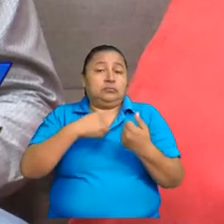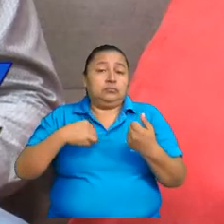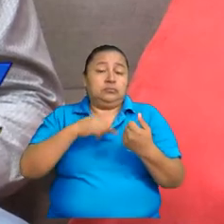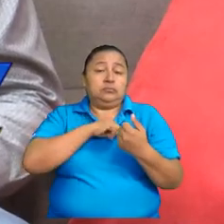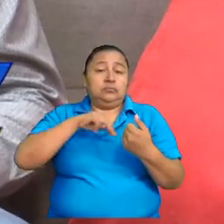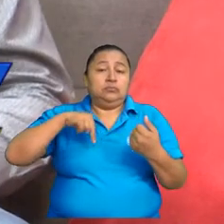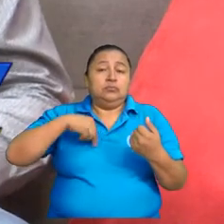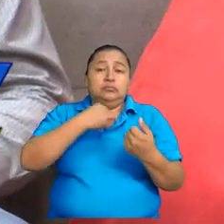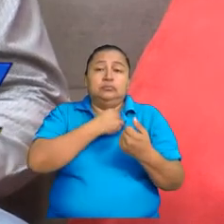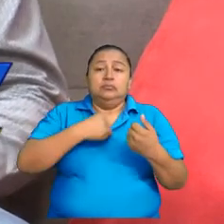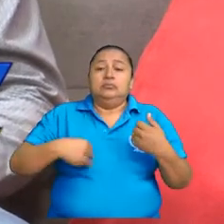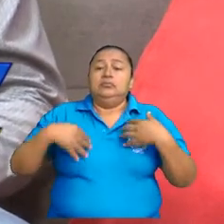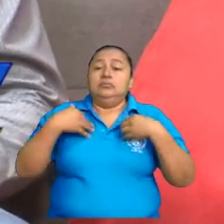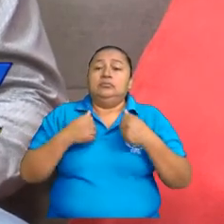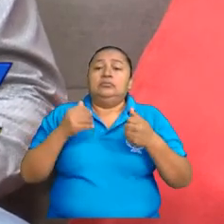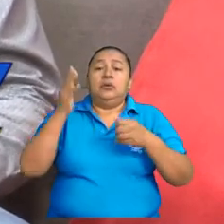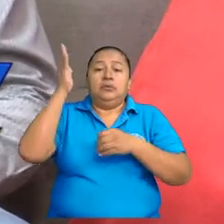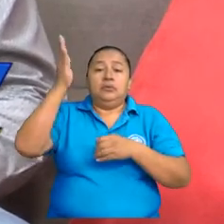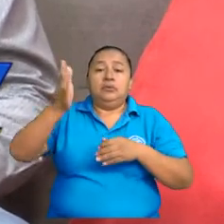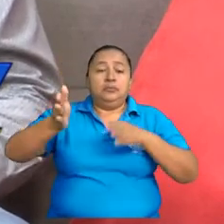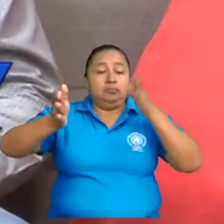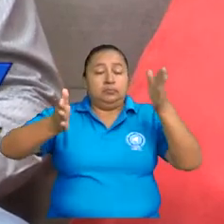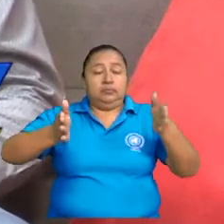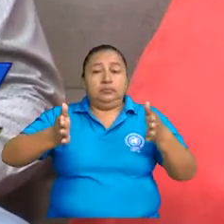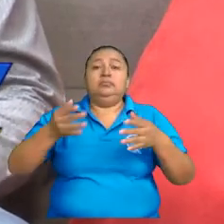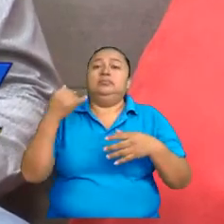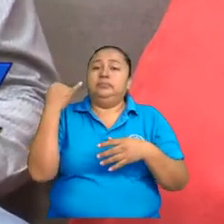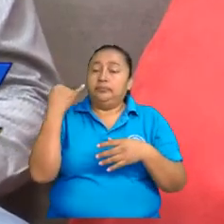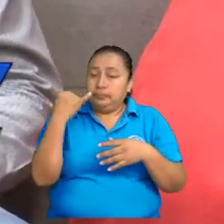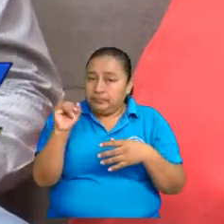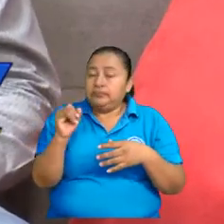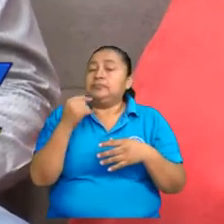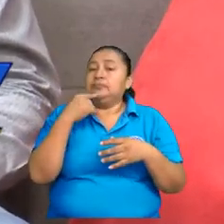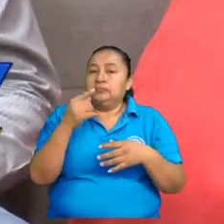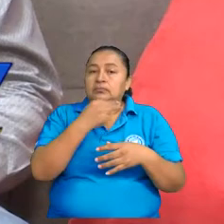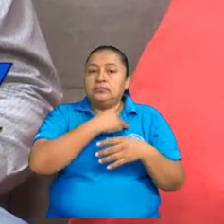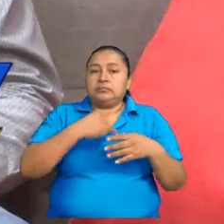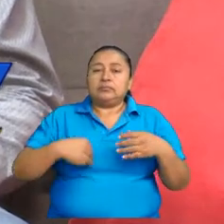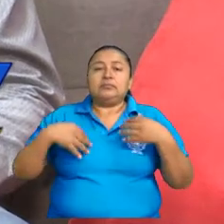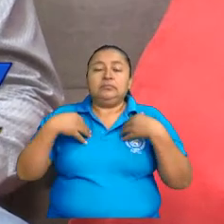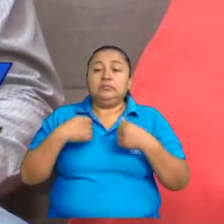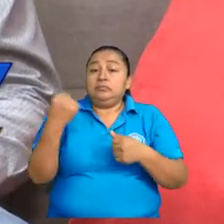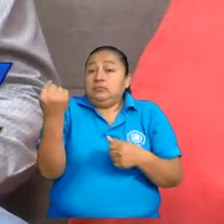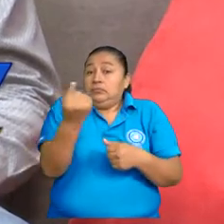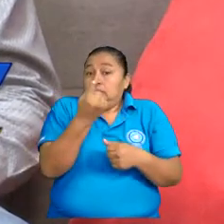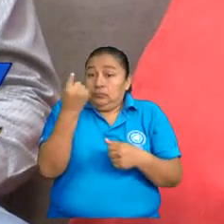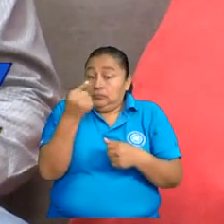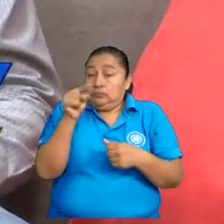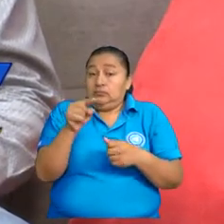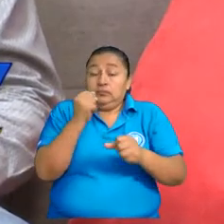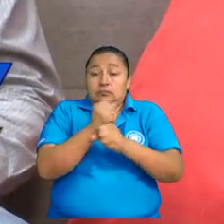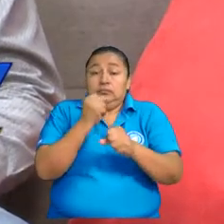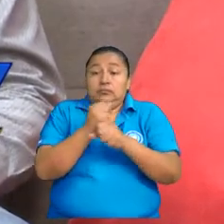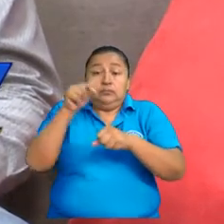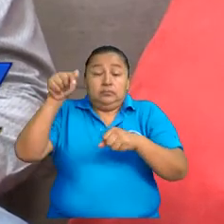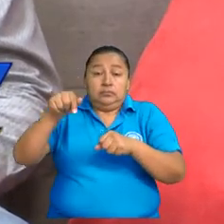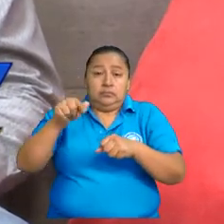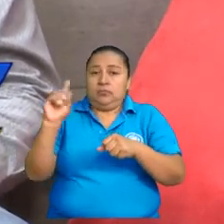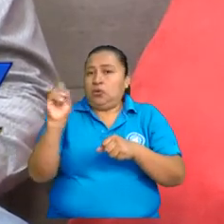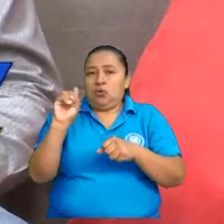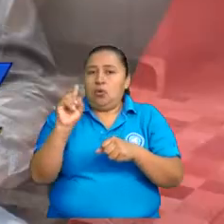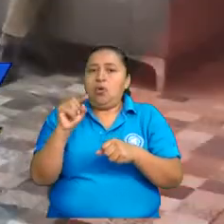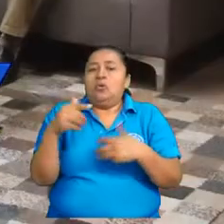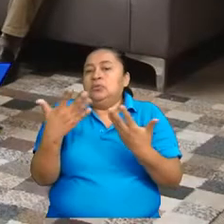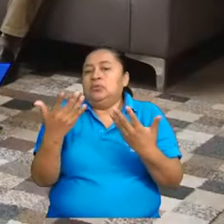Salud en los puestos fronterizos, porque obviamente el Ministerio de Salud no es la única institución que trabaja ahí, ni es